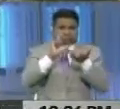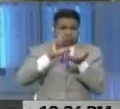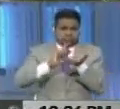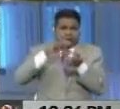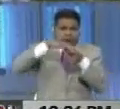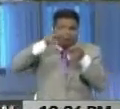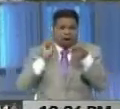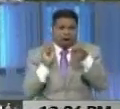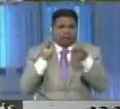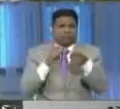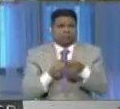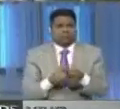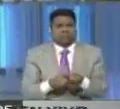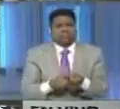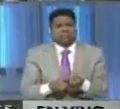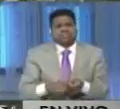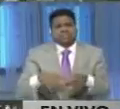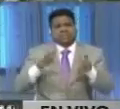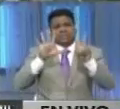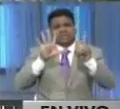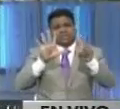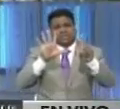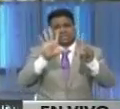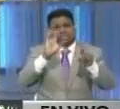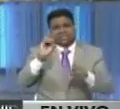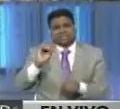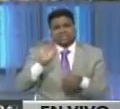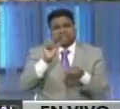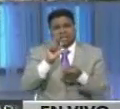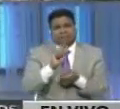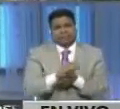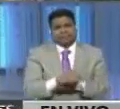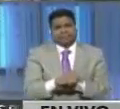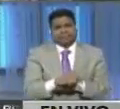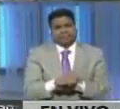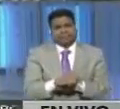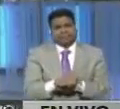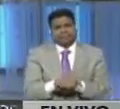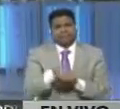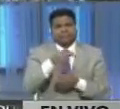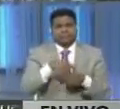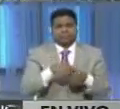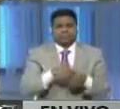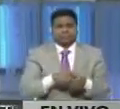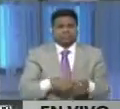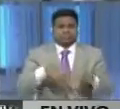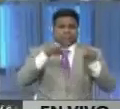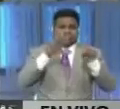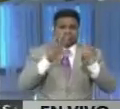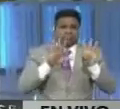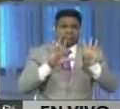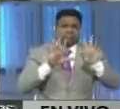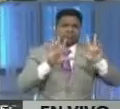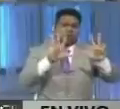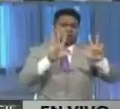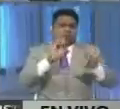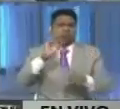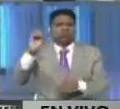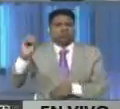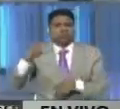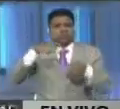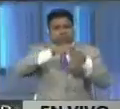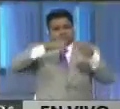mm importante destacar 800 m de cordón detonante cuatro miras telescópica